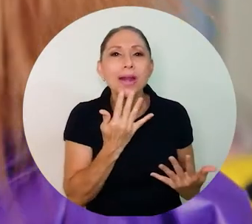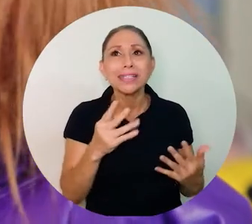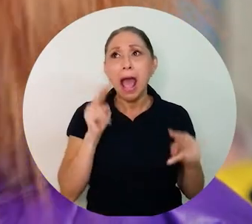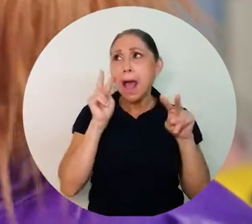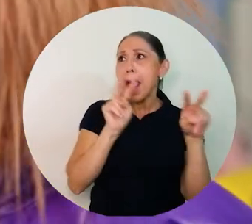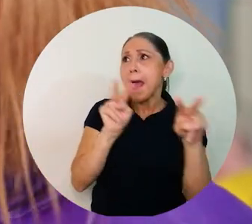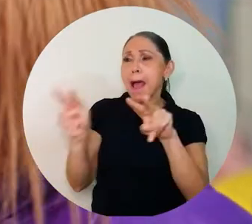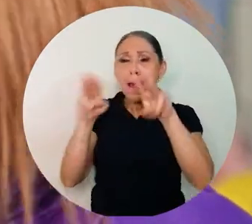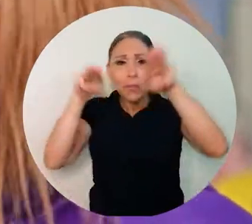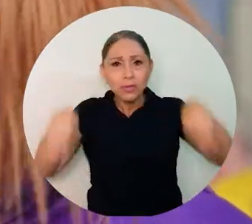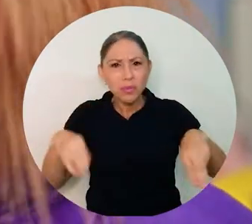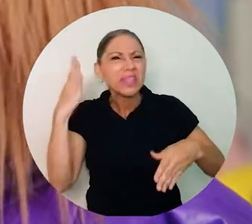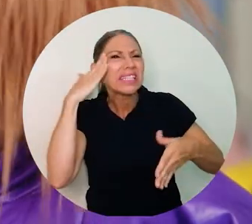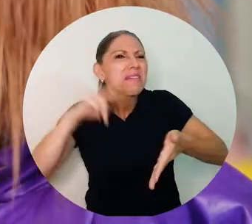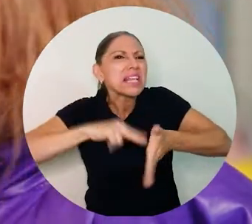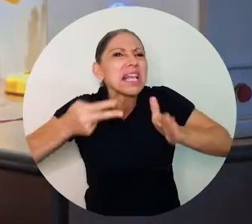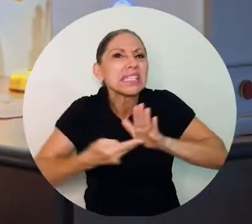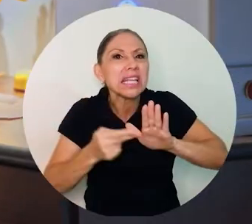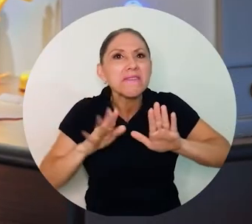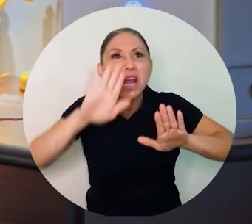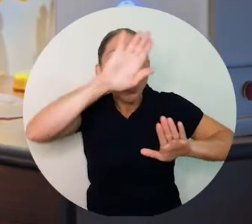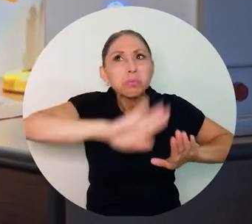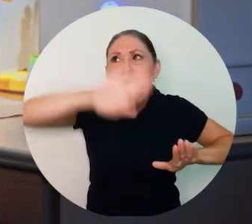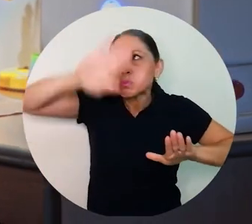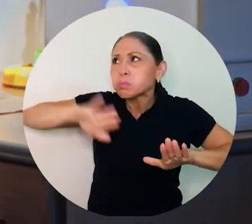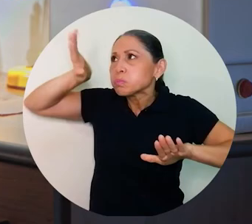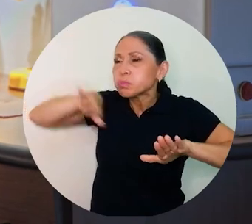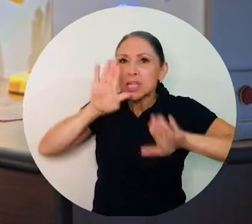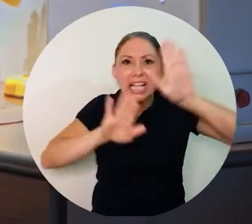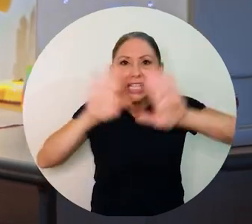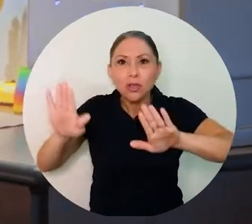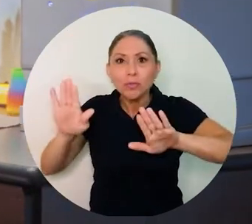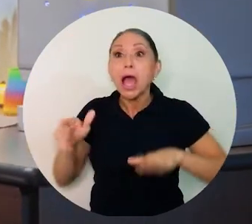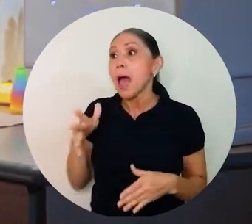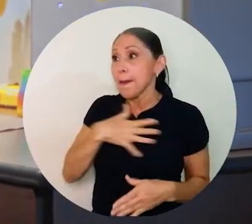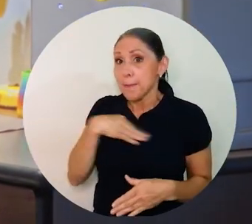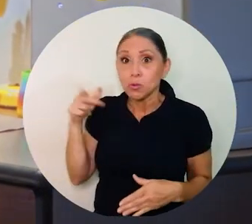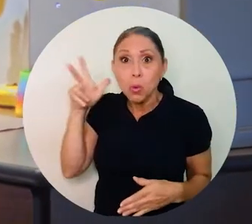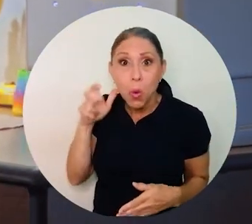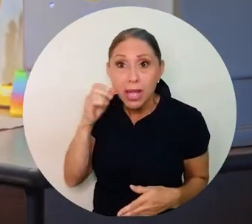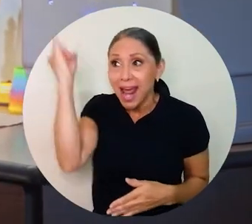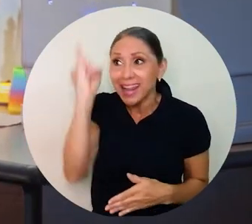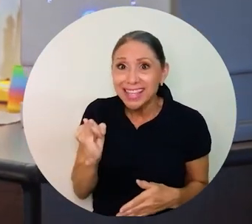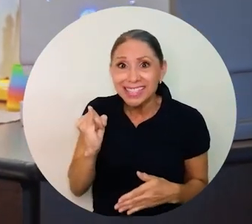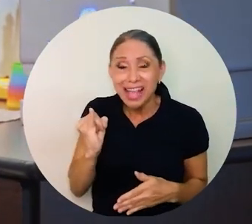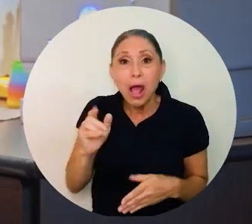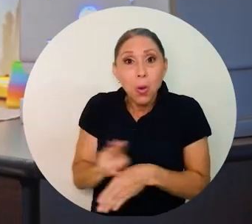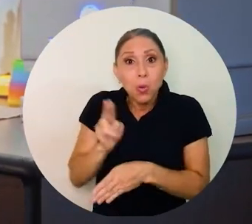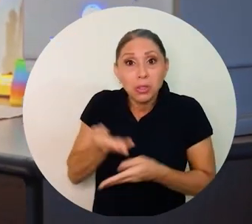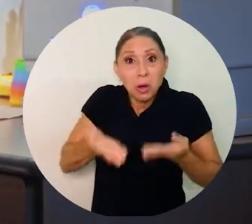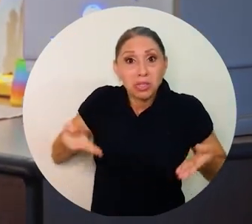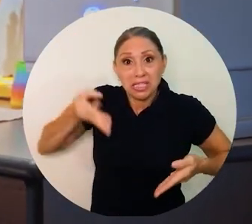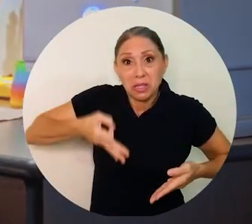y saber que es una instalación. Me gustó ver que un artista toma materiales cotidianos y los transforma para expresar